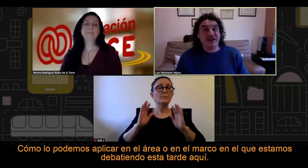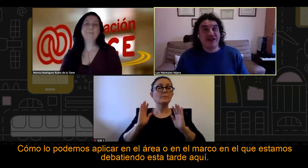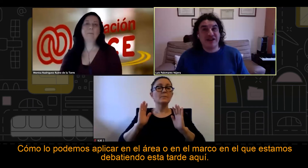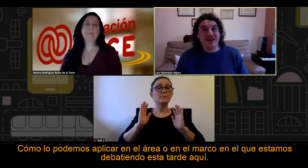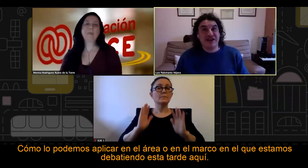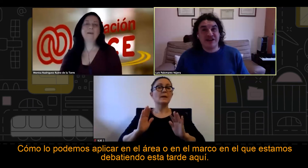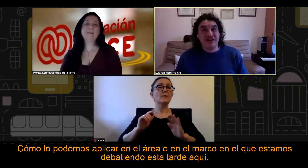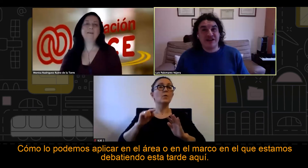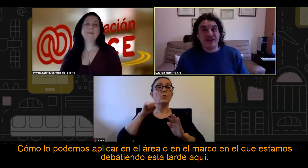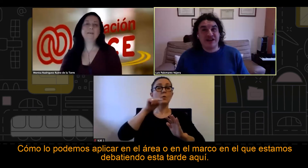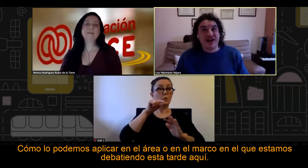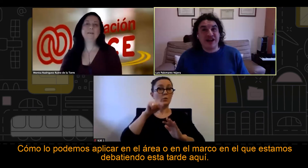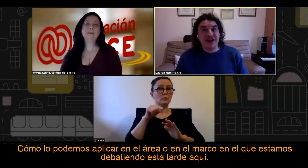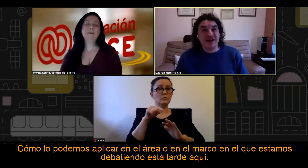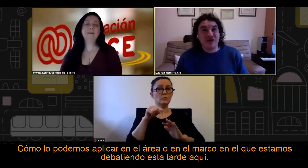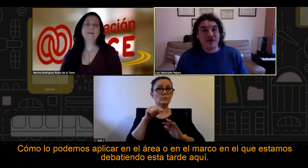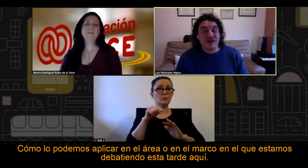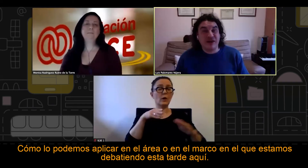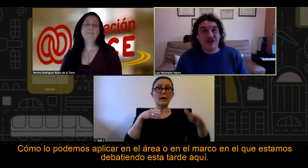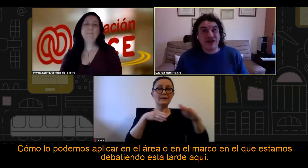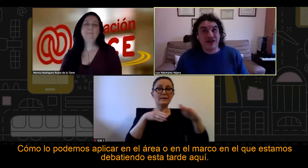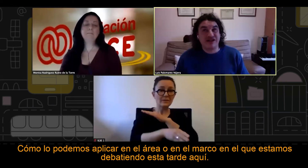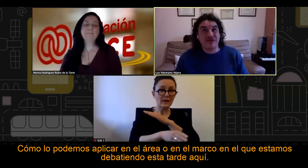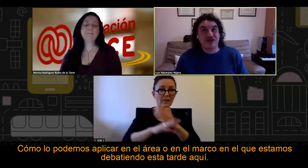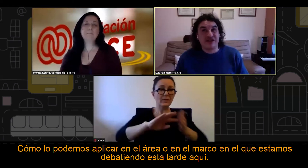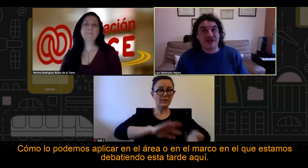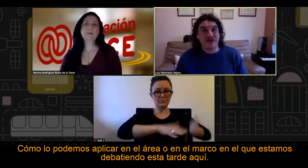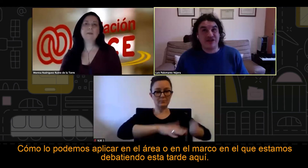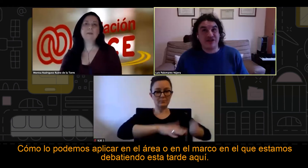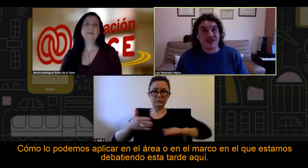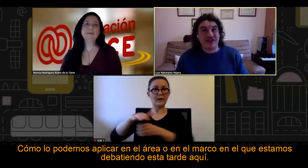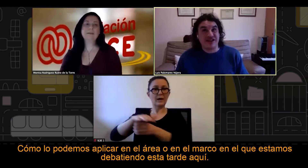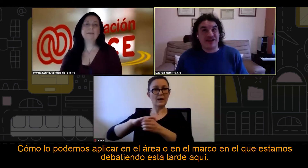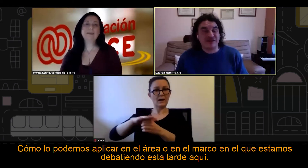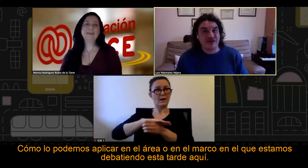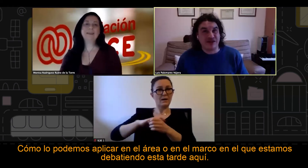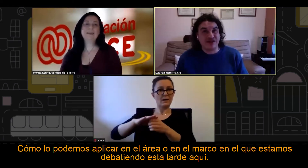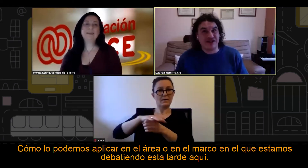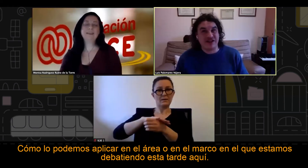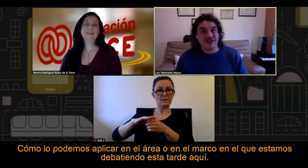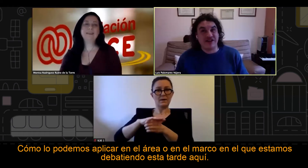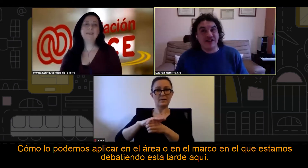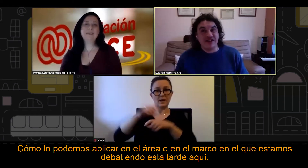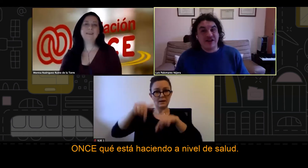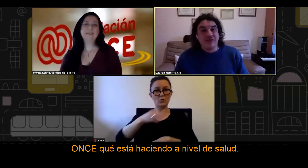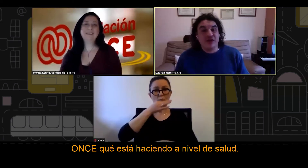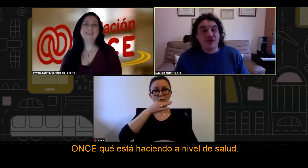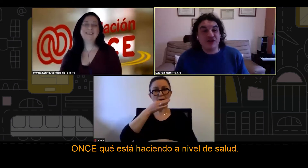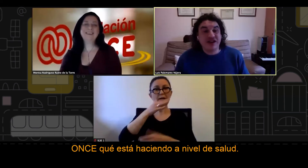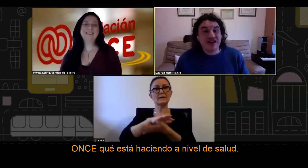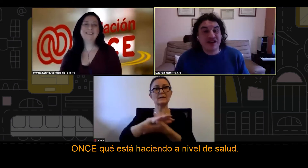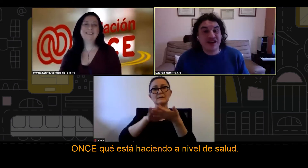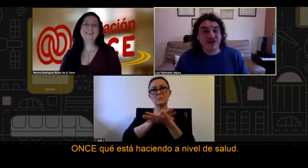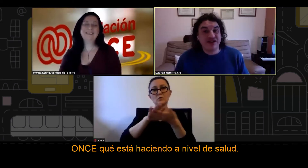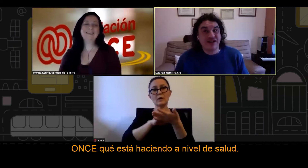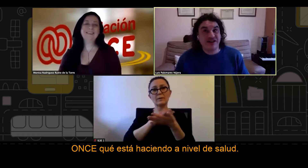en el área o en el marco en el que estamos trabajando esta tarde aquí, en el que estamos debatiendo esta tarde aquí? Bueno, ONCE,